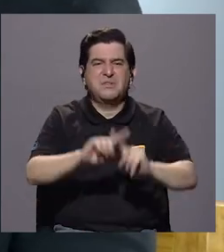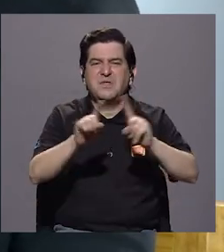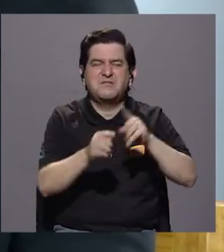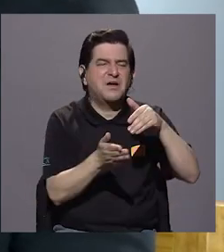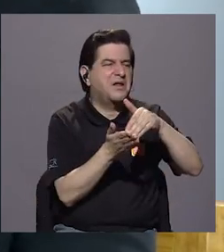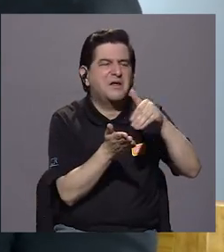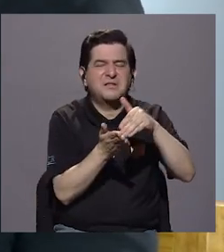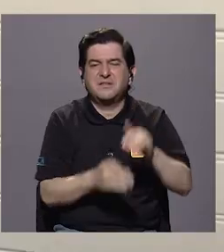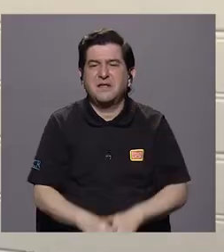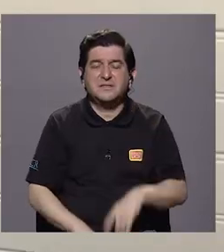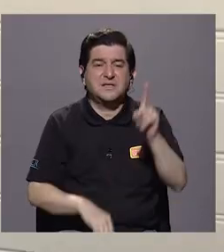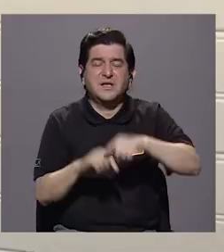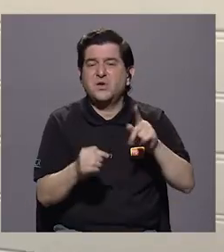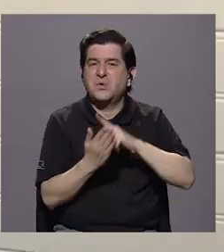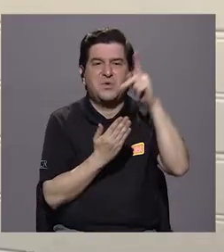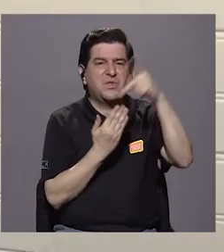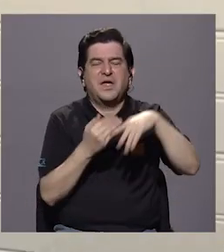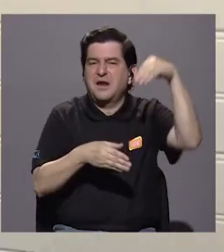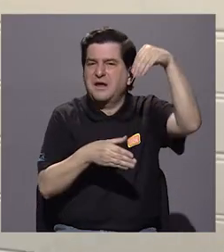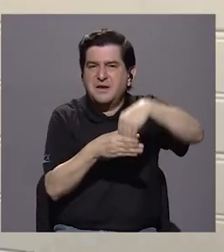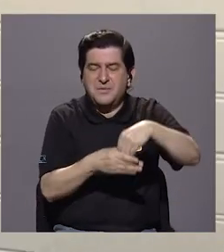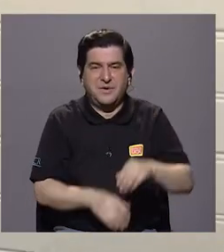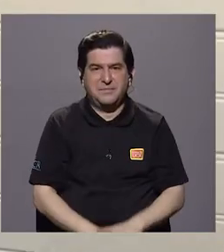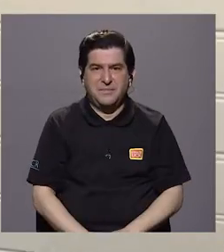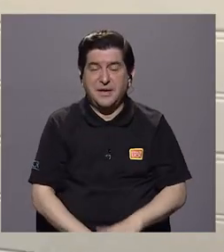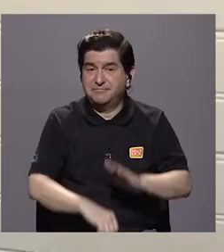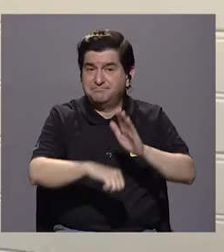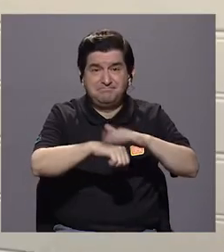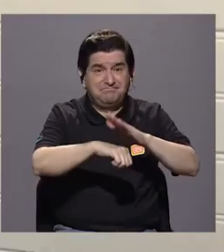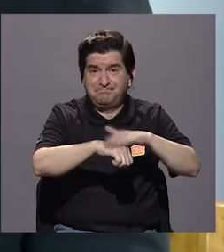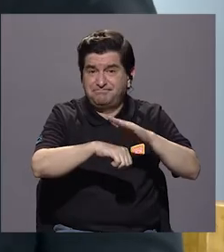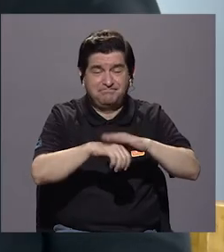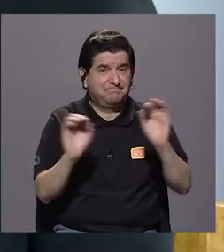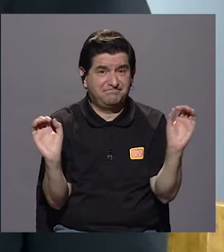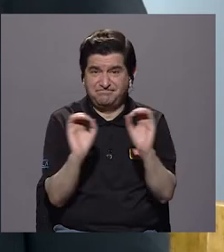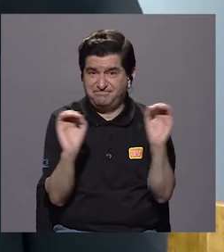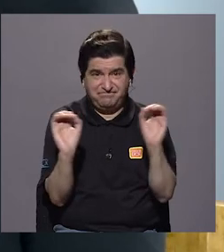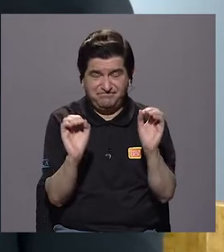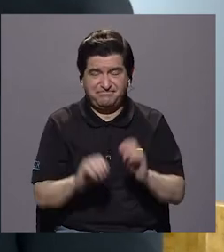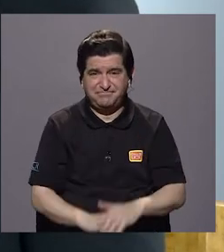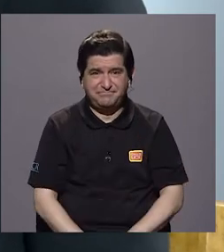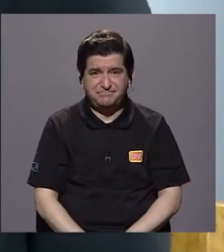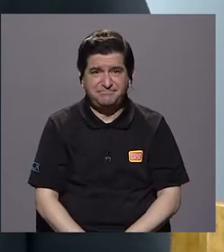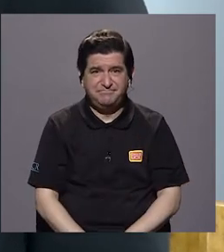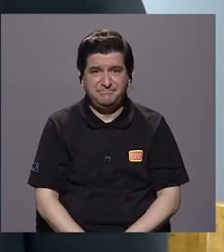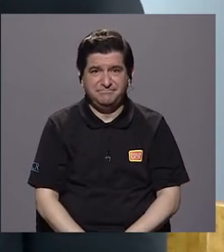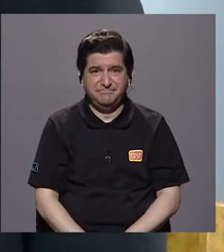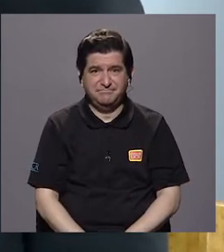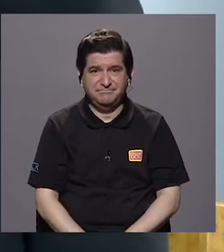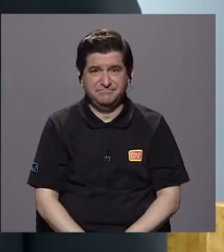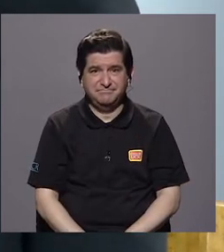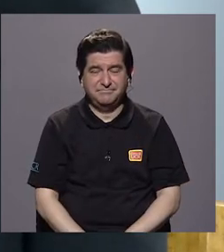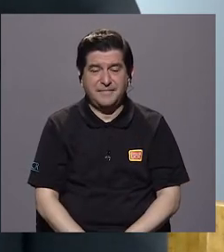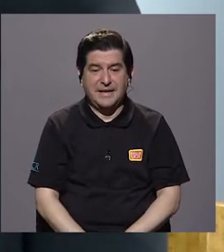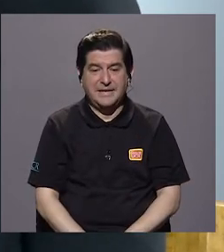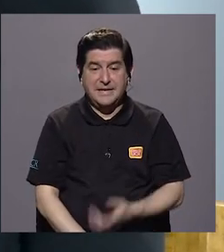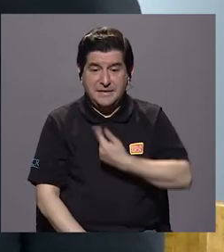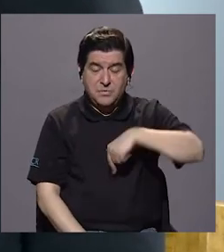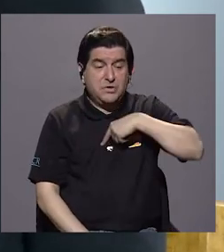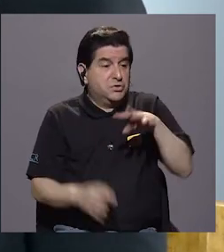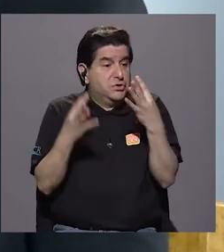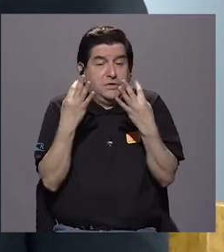no la podemos programar, o sea, ni tan siquiera nos dan la oportunidad. Entonces, pues nos la